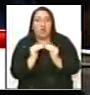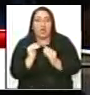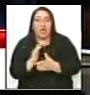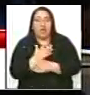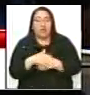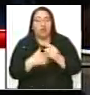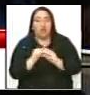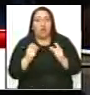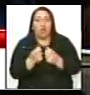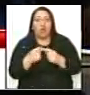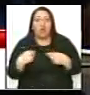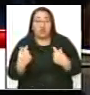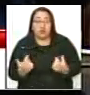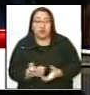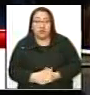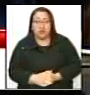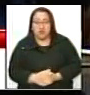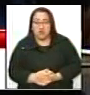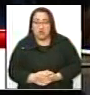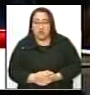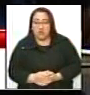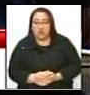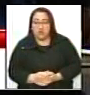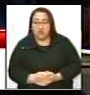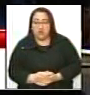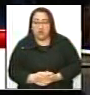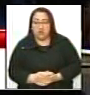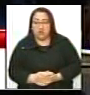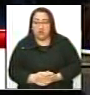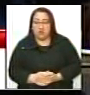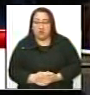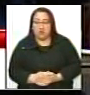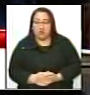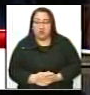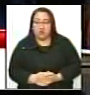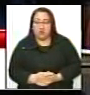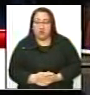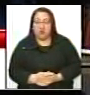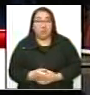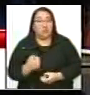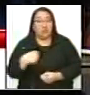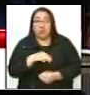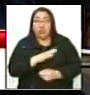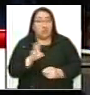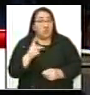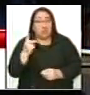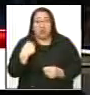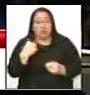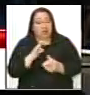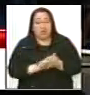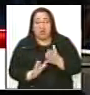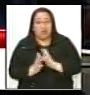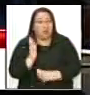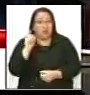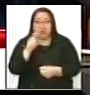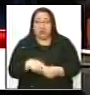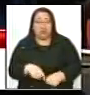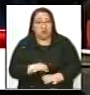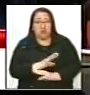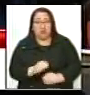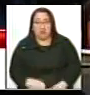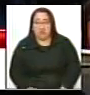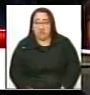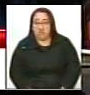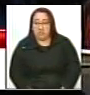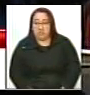uno de los parlamentarios para realizar su trabajo. Nosotros como Alianza para el Progreso simplemente no queríamos ser cómplices de eso,